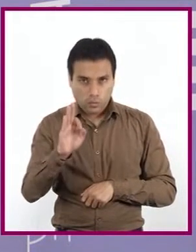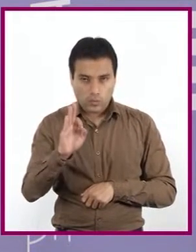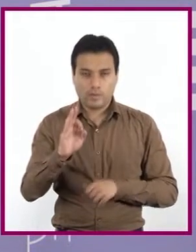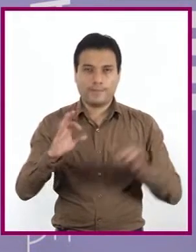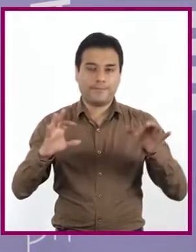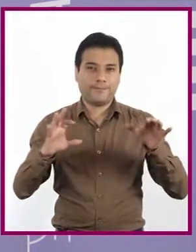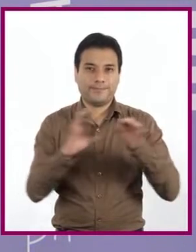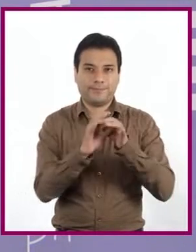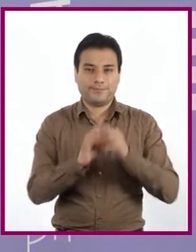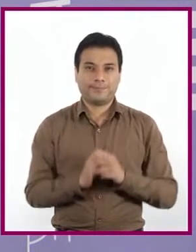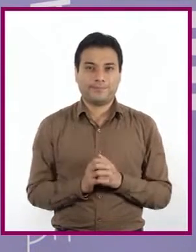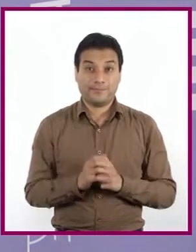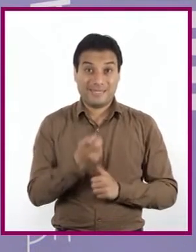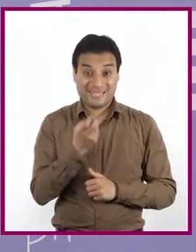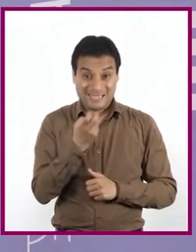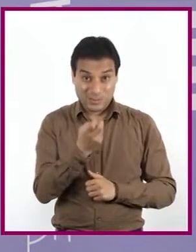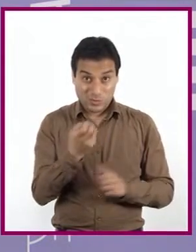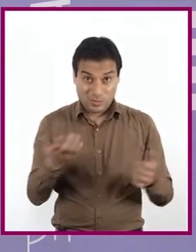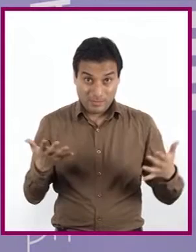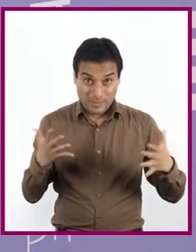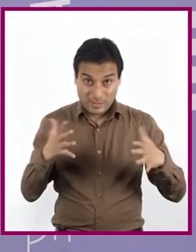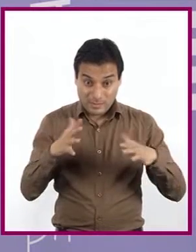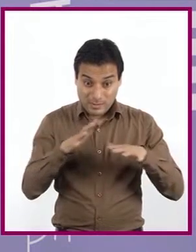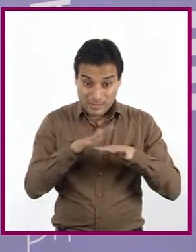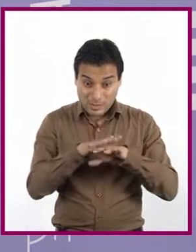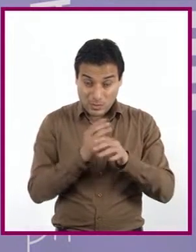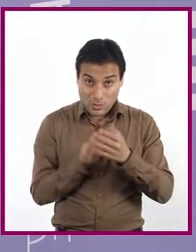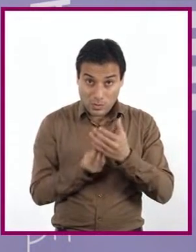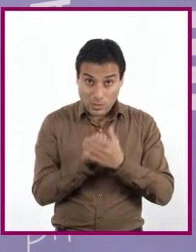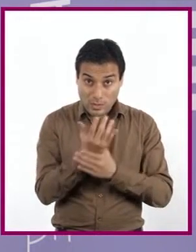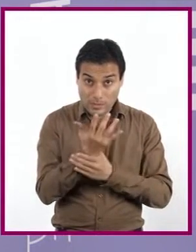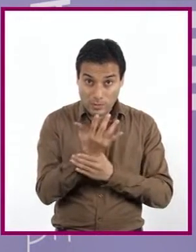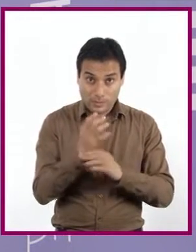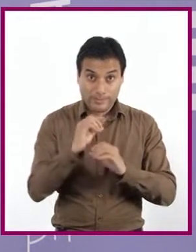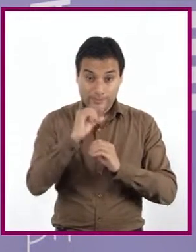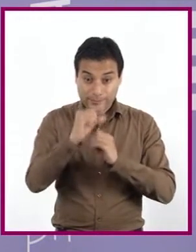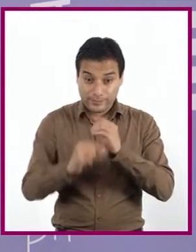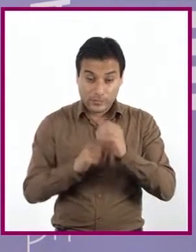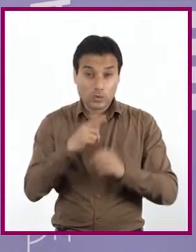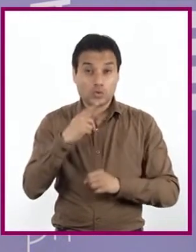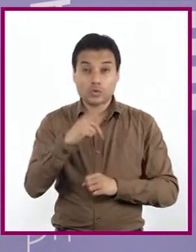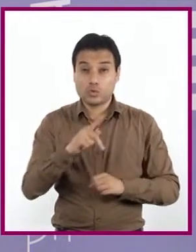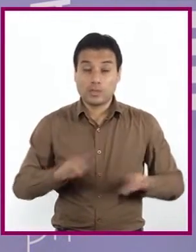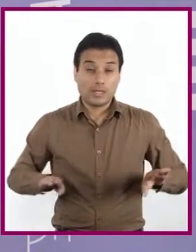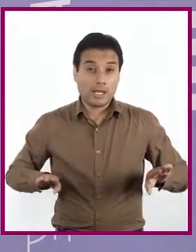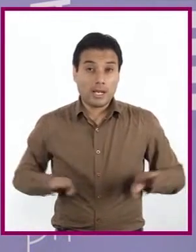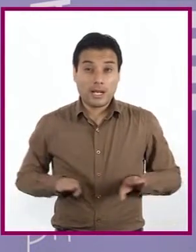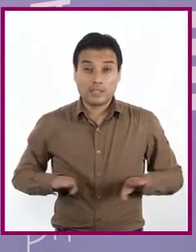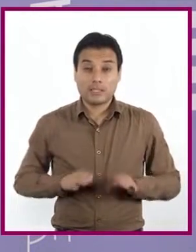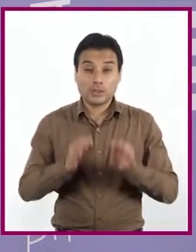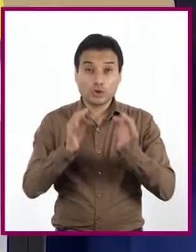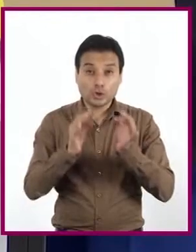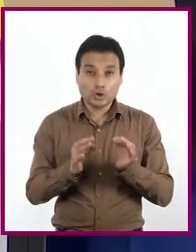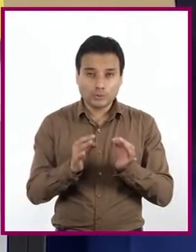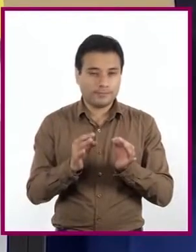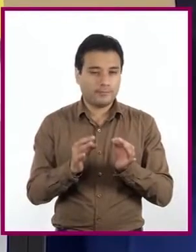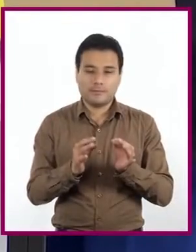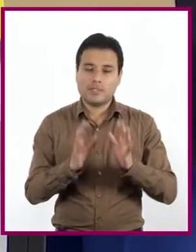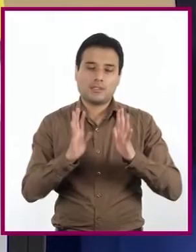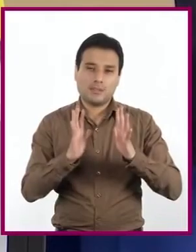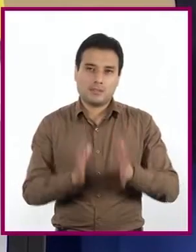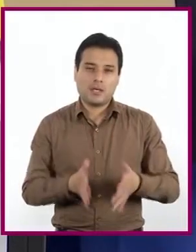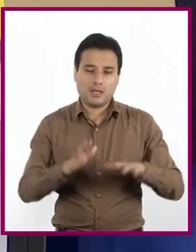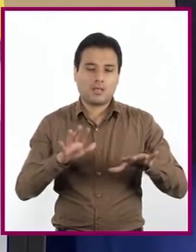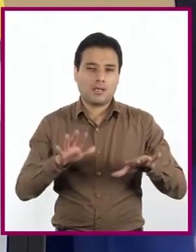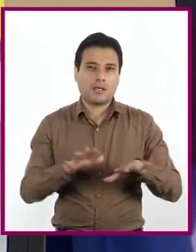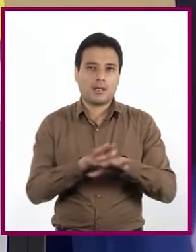Al ocurrir la formación de compuestos iónicos, los elementos pierden sus propiedades originales. Se transforman en